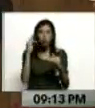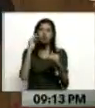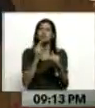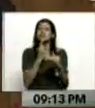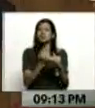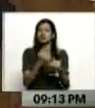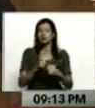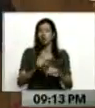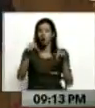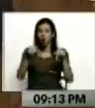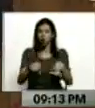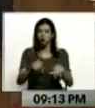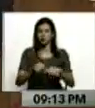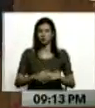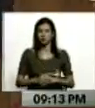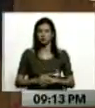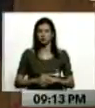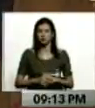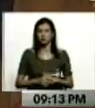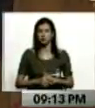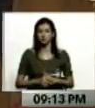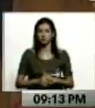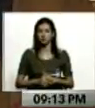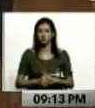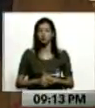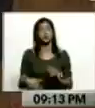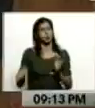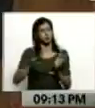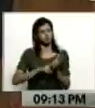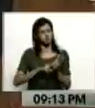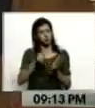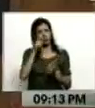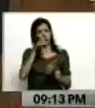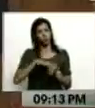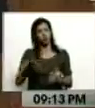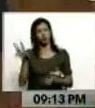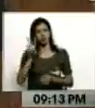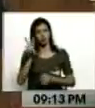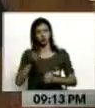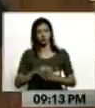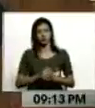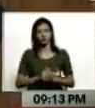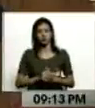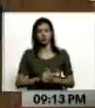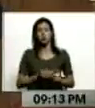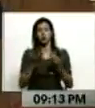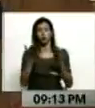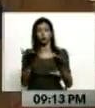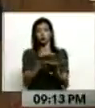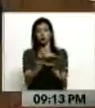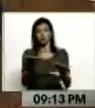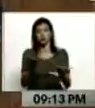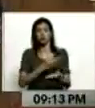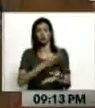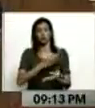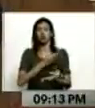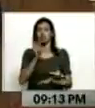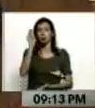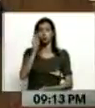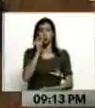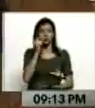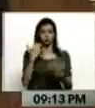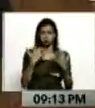Bolívar diciéndonos hoy y lo repito al pueblo venezolano a